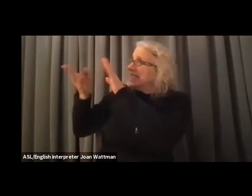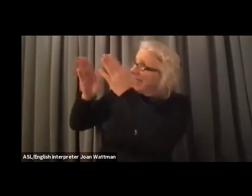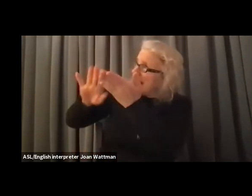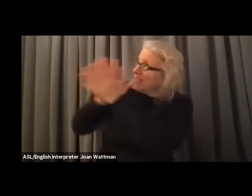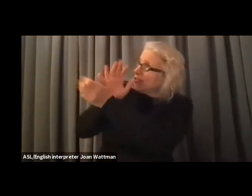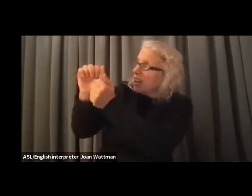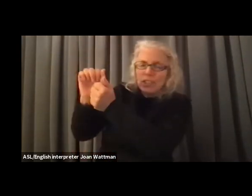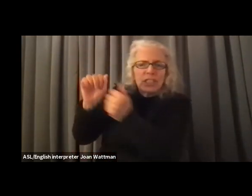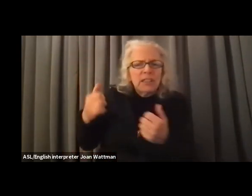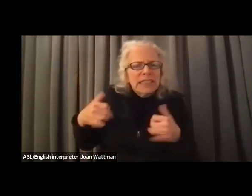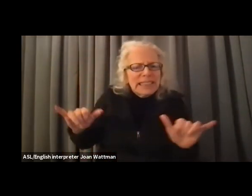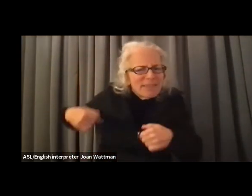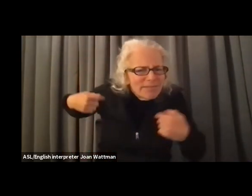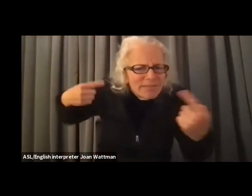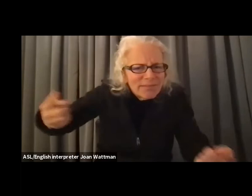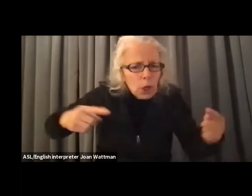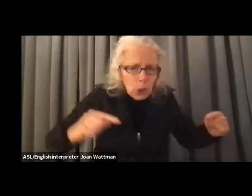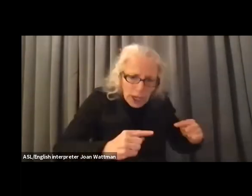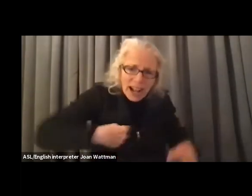destruyendo física y culturalmente.